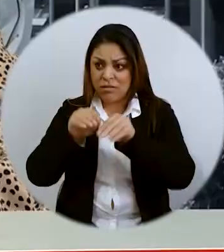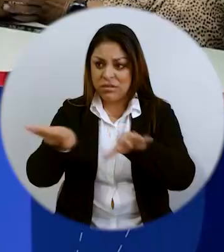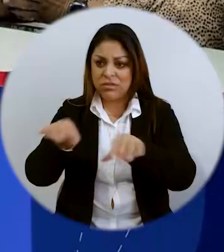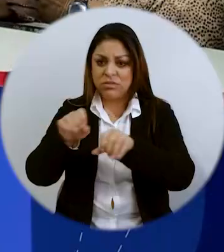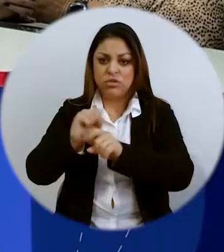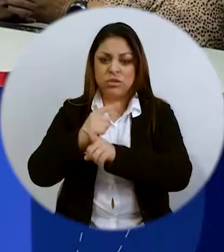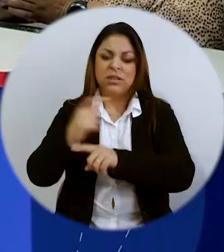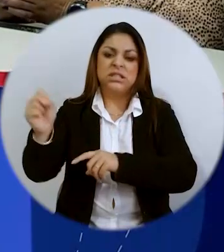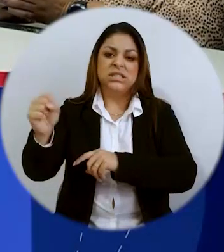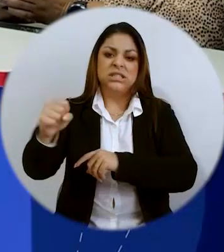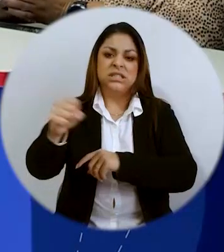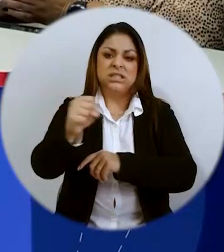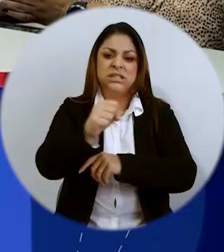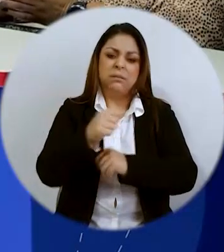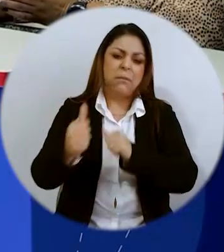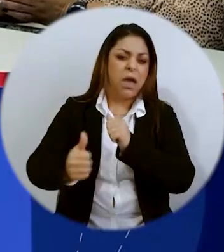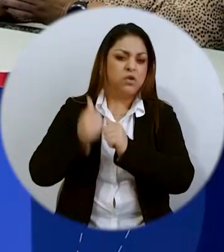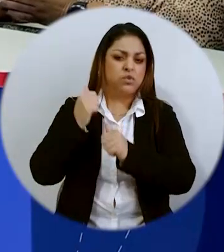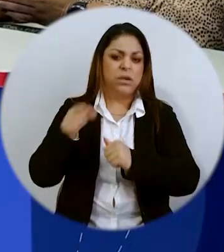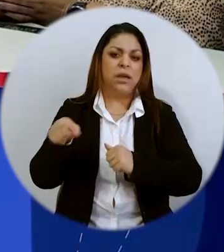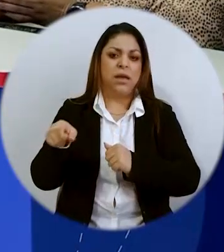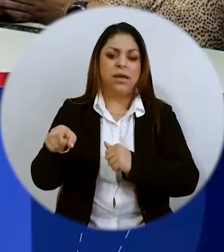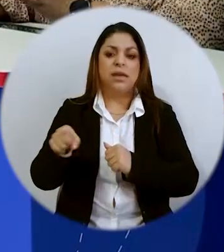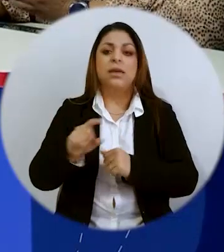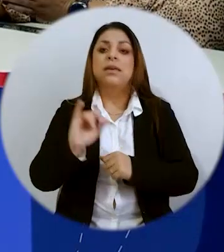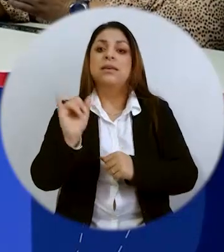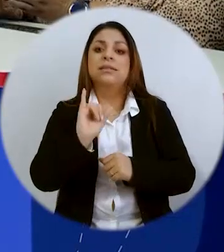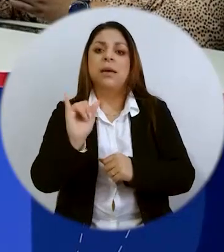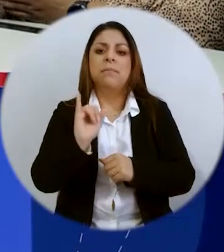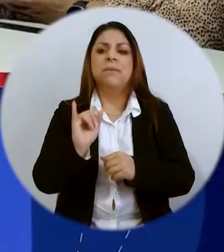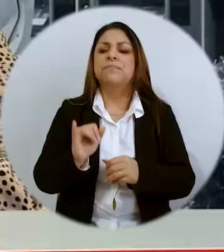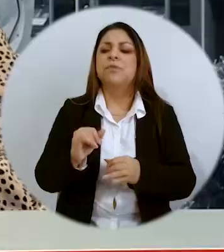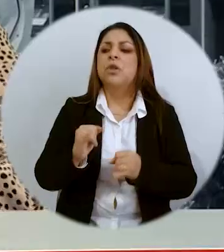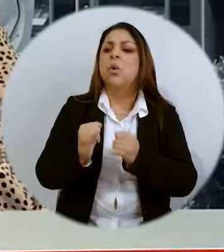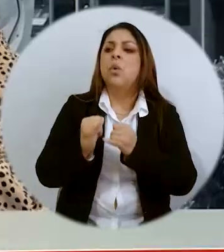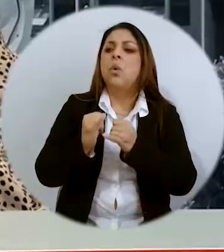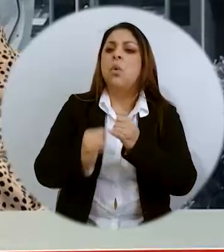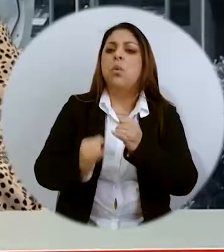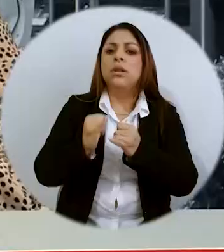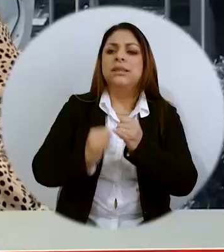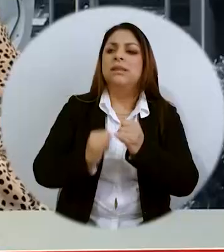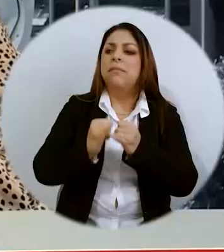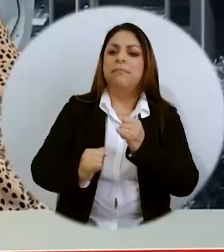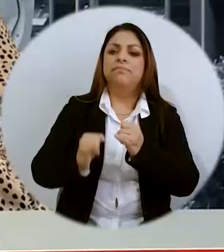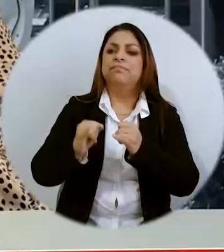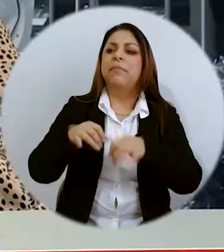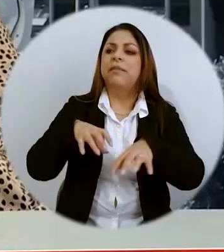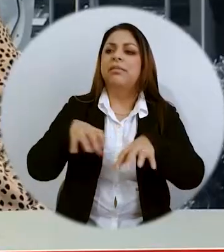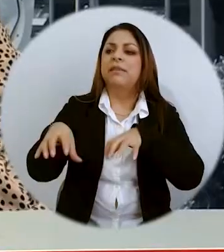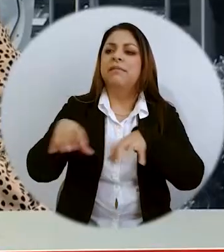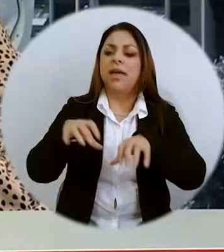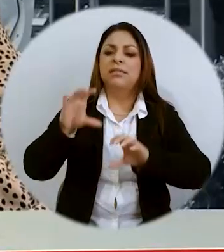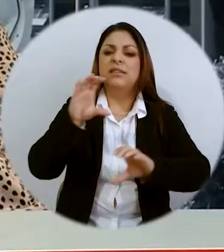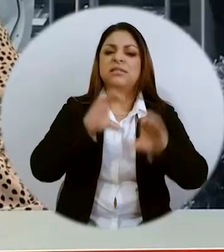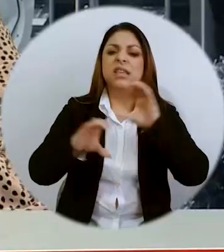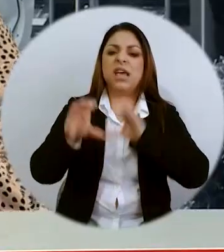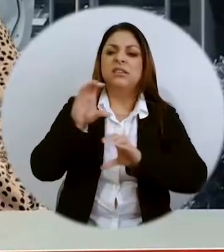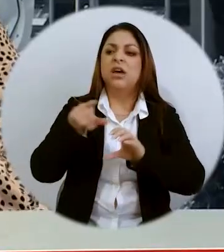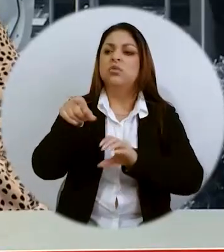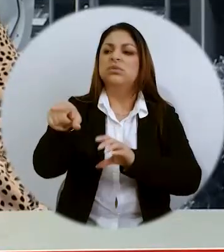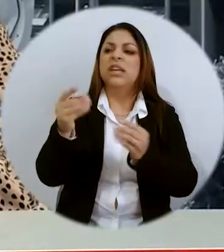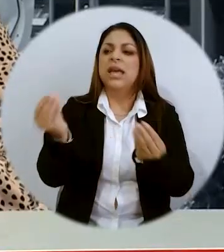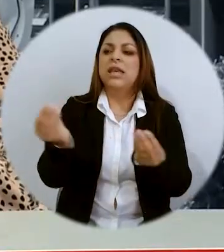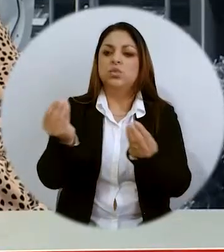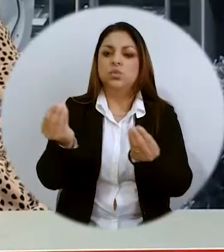diversas y fue muy interesante ver que también lo usan. ¿Cuál fue la última actividad de ciencia que hizo usted últimamente?